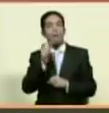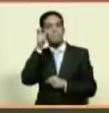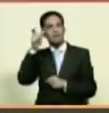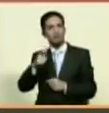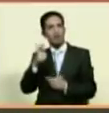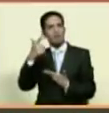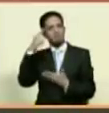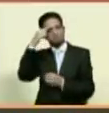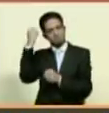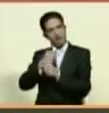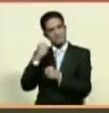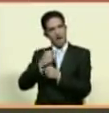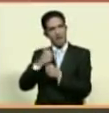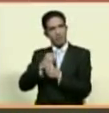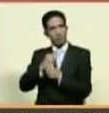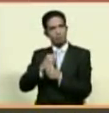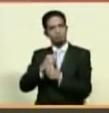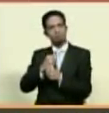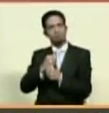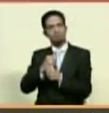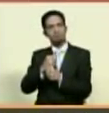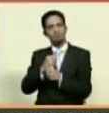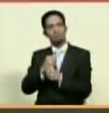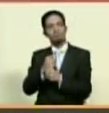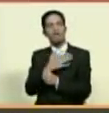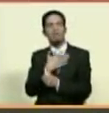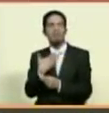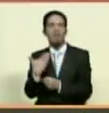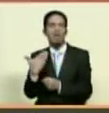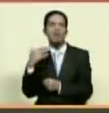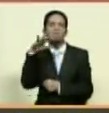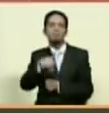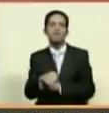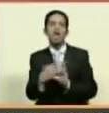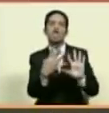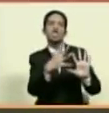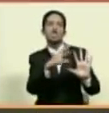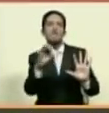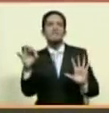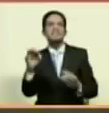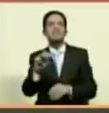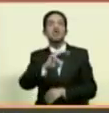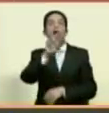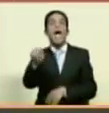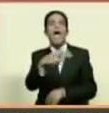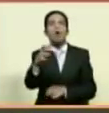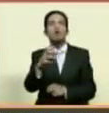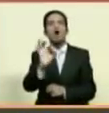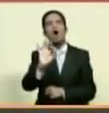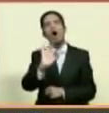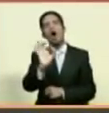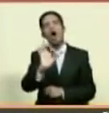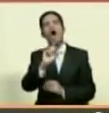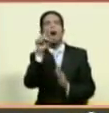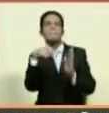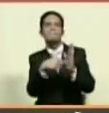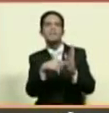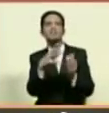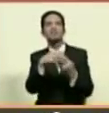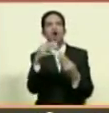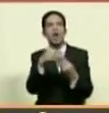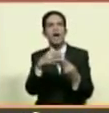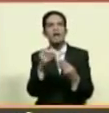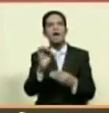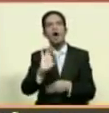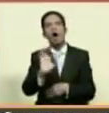un trabajador, demanda 900 euros o 1000 dólares o